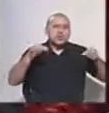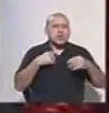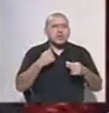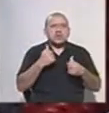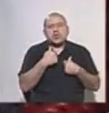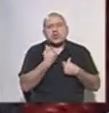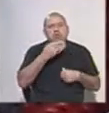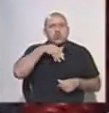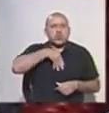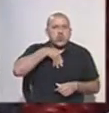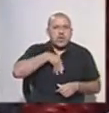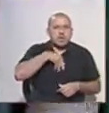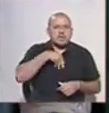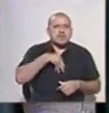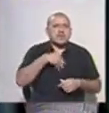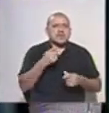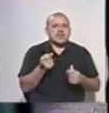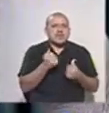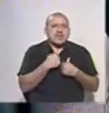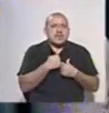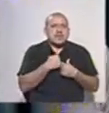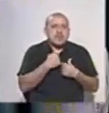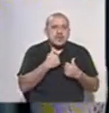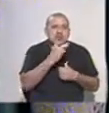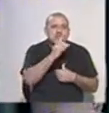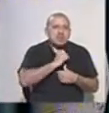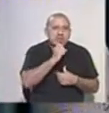¿por qué? Yo sí, porque miento.